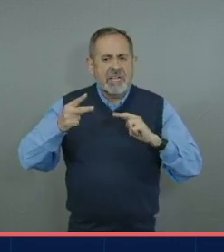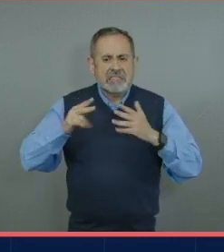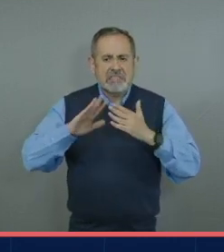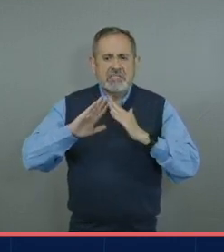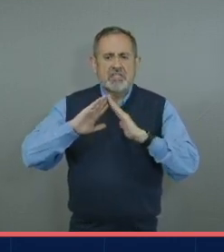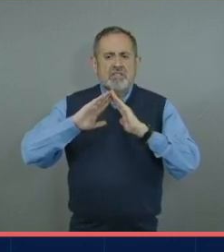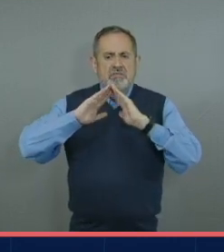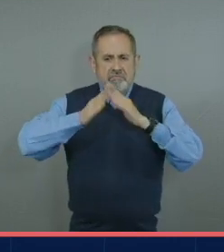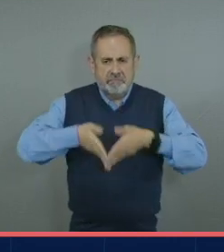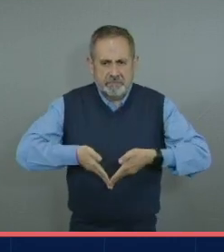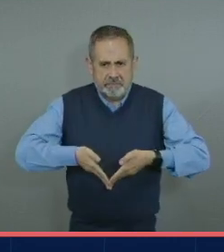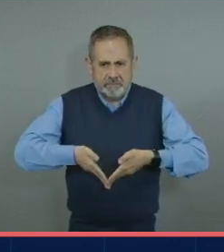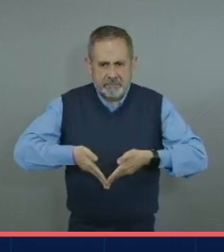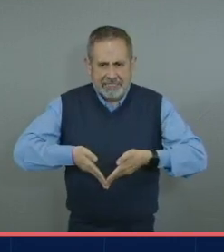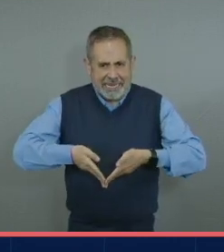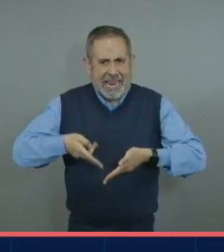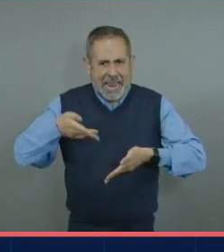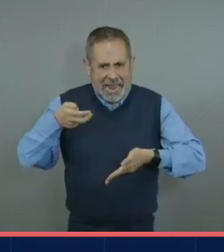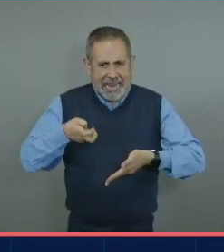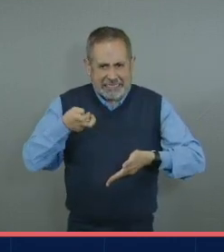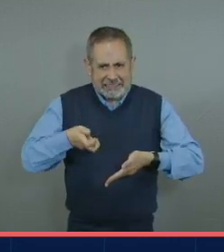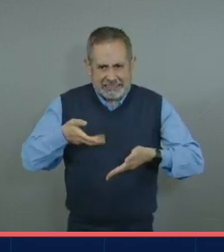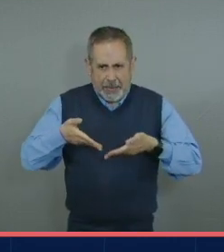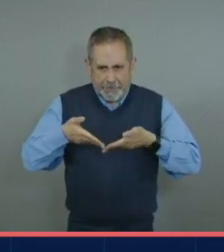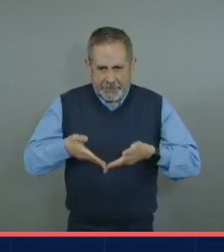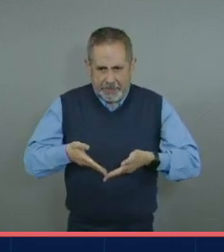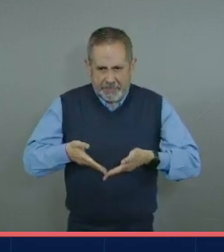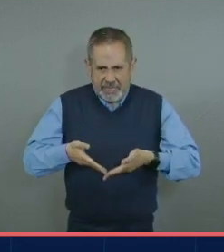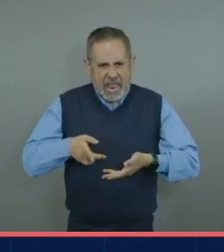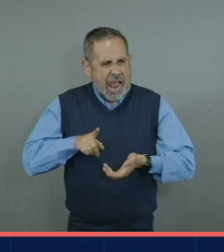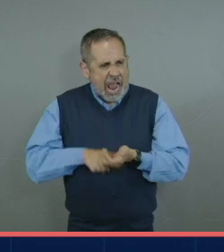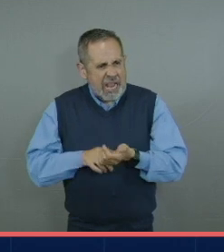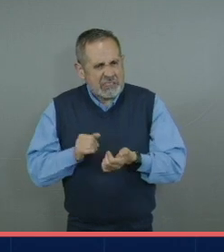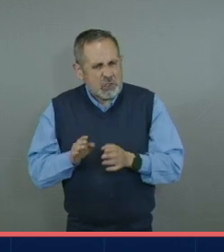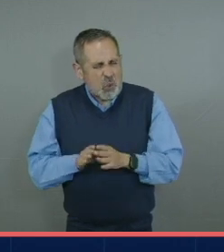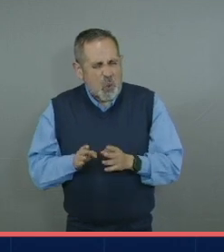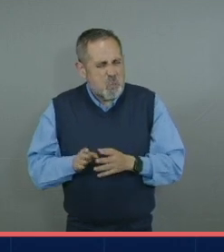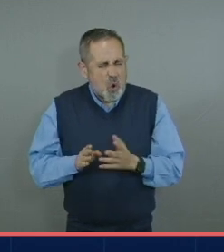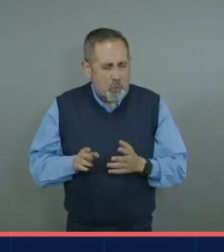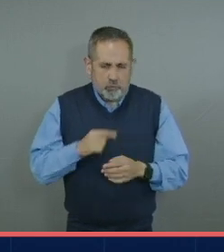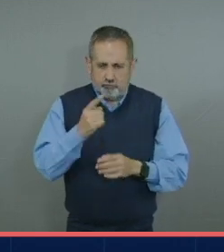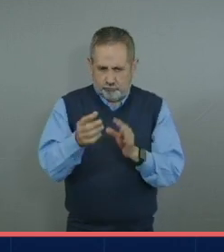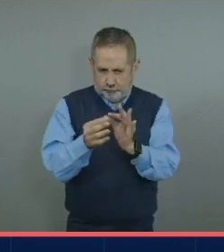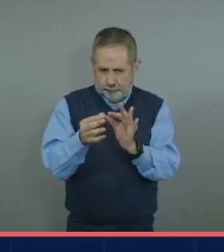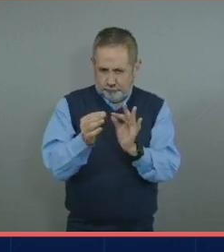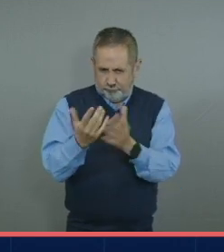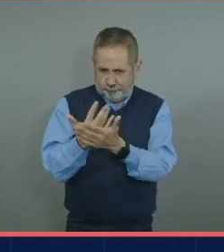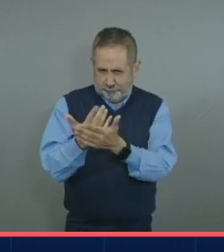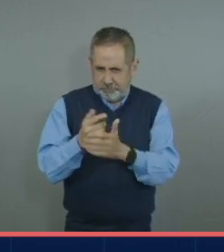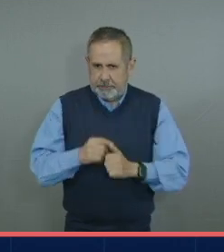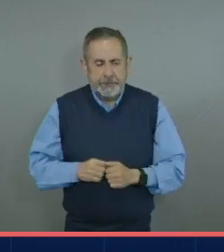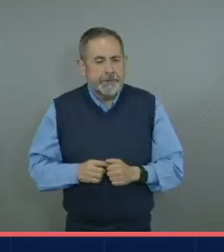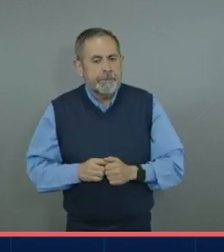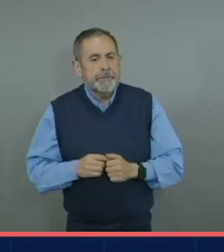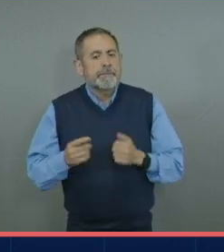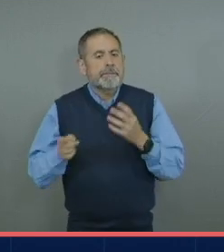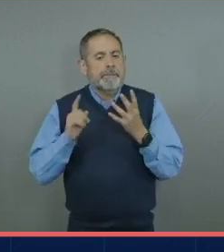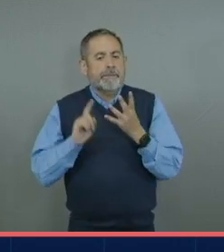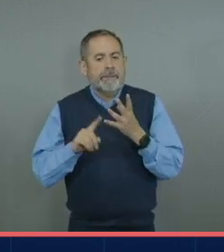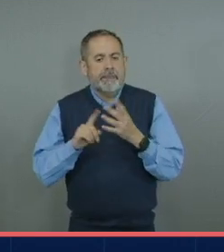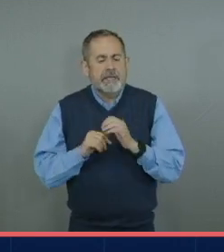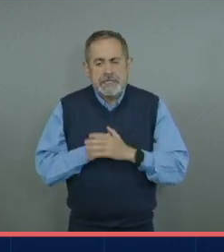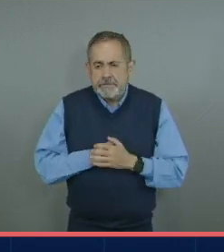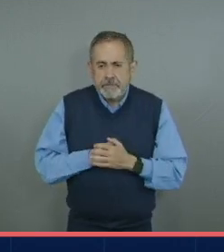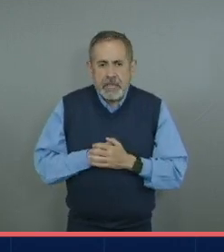pico hacia abajo, ya verán y descubrirán las maravillas que tenemos con esto de invertir la pirámide. Y por supuesto, vamos a tener opciones